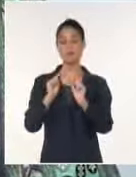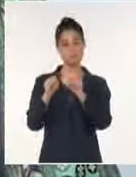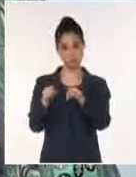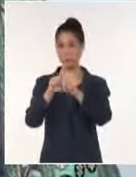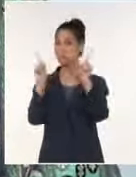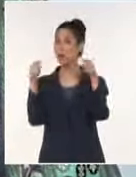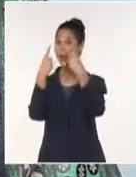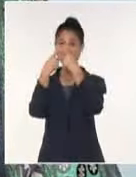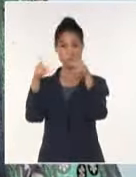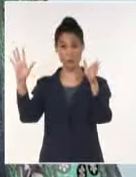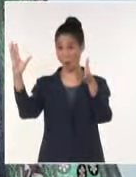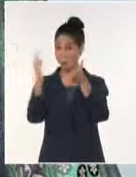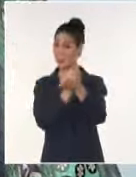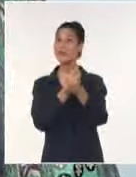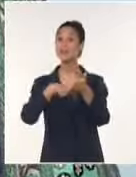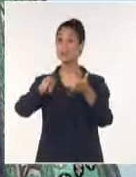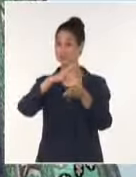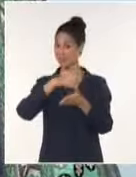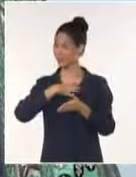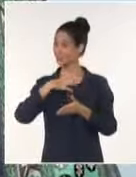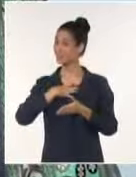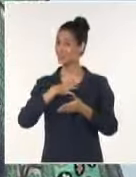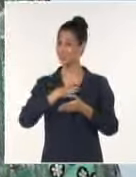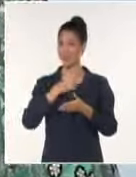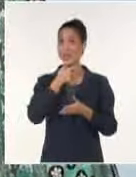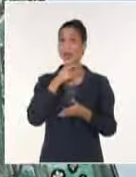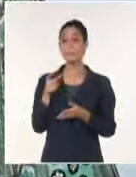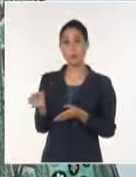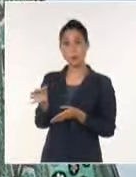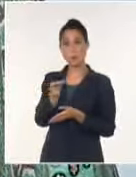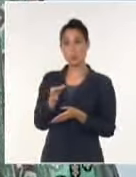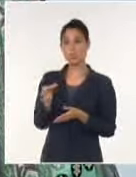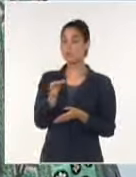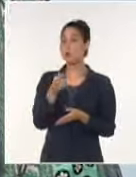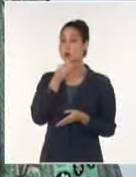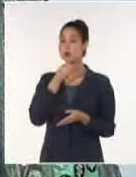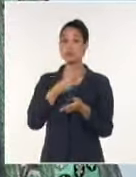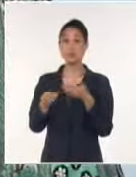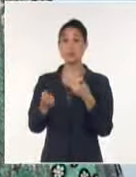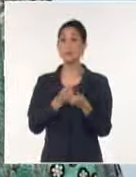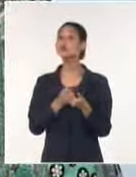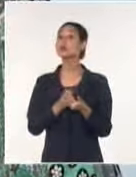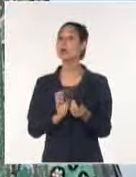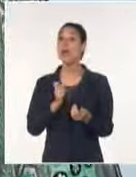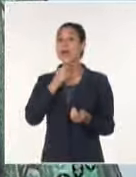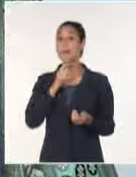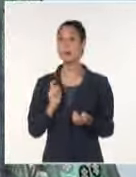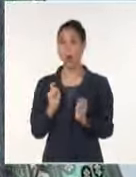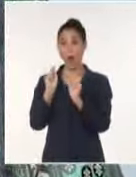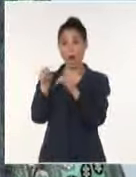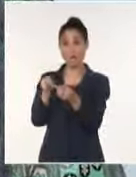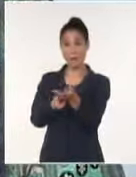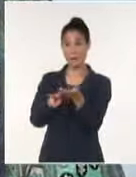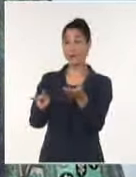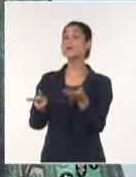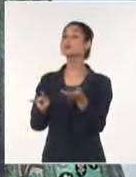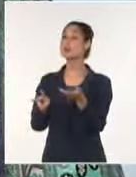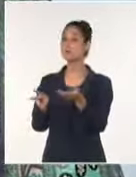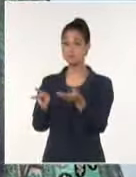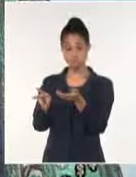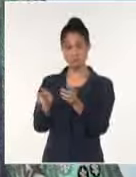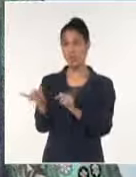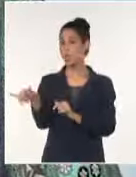en un municipio, en un territorio determinado, no haya circulación, pero está en la provincia y usted viaja, usted se traslada y puede